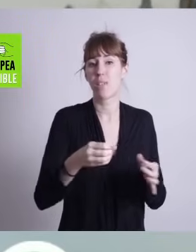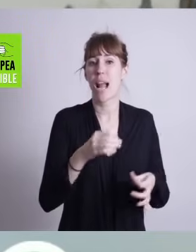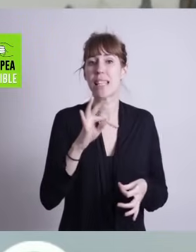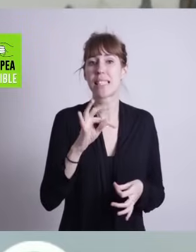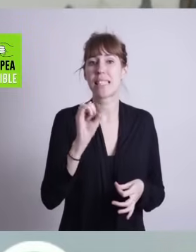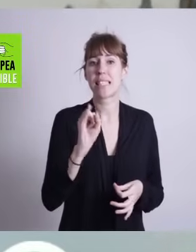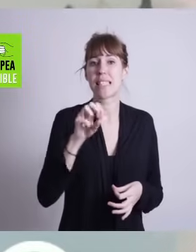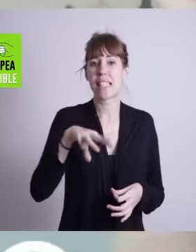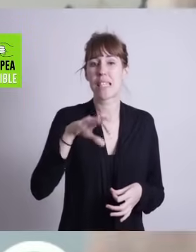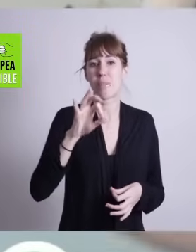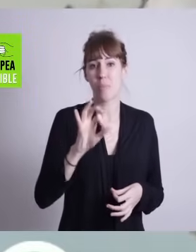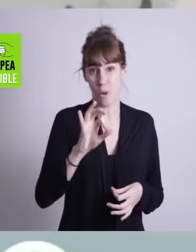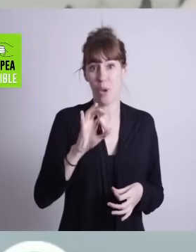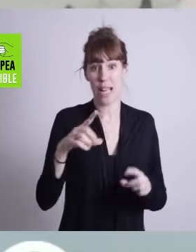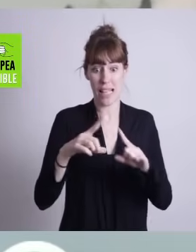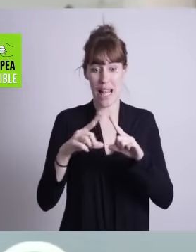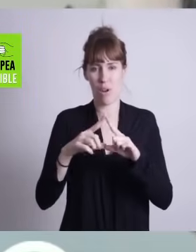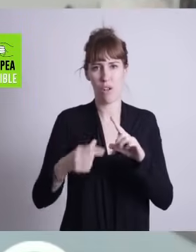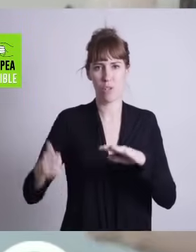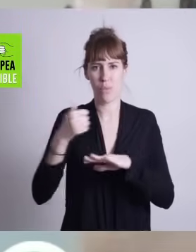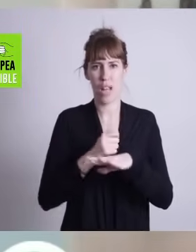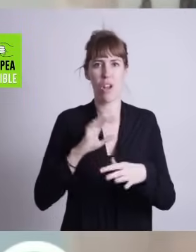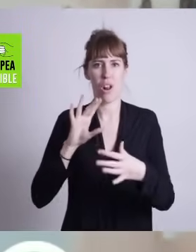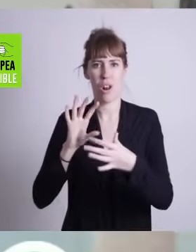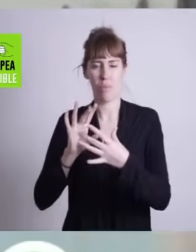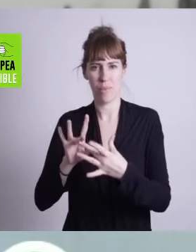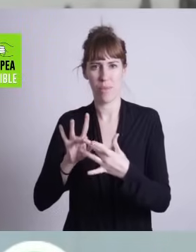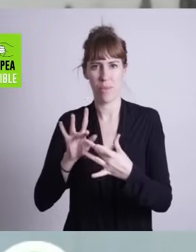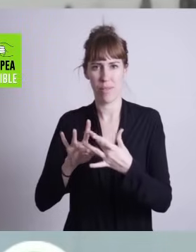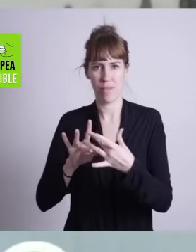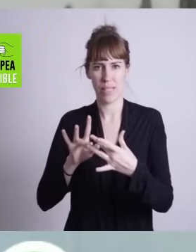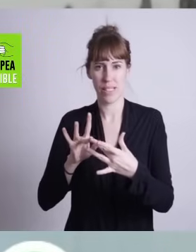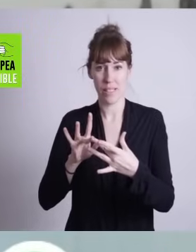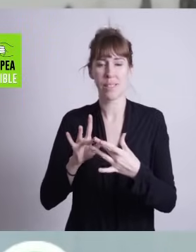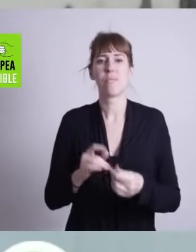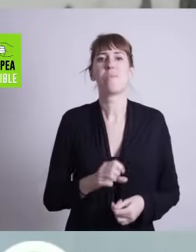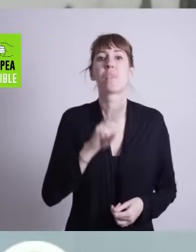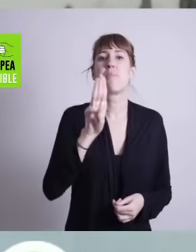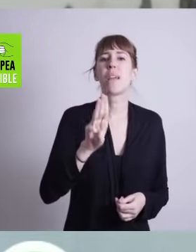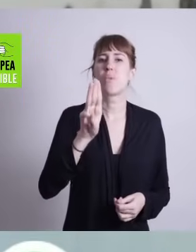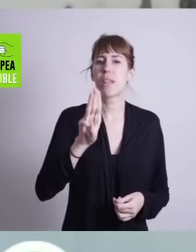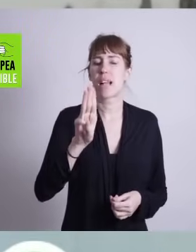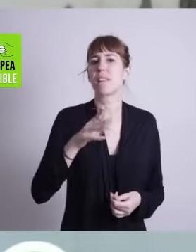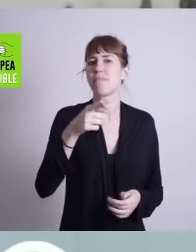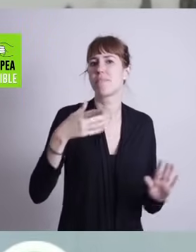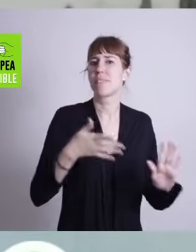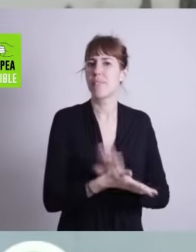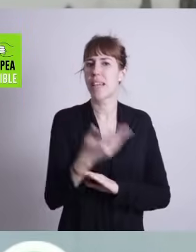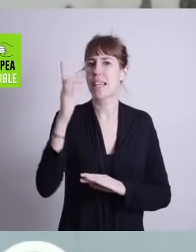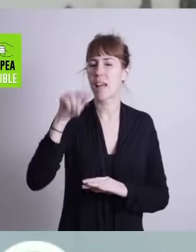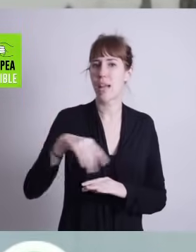como digo, esa ventana a nuestro triángulo superior, es decir, a nuestra divinidad. La pituitaria, por tanto, tiene también otra